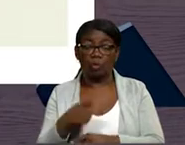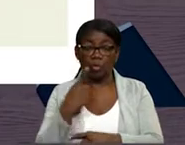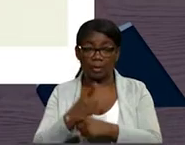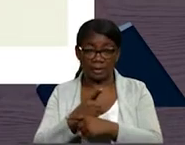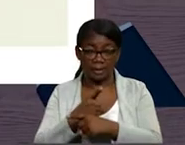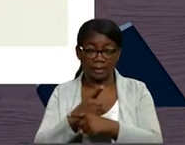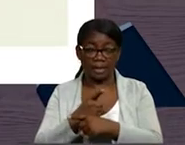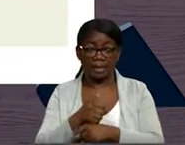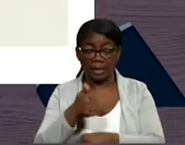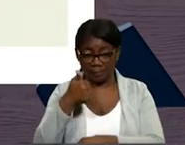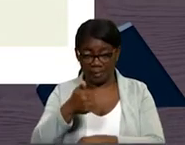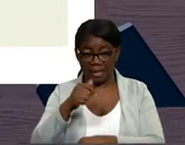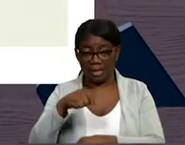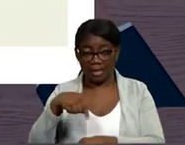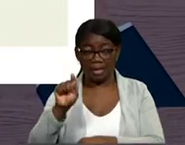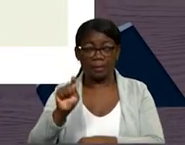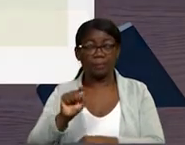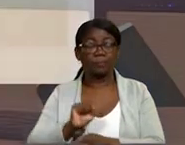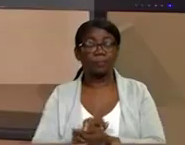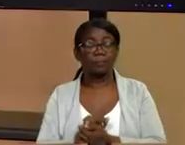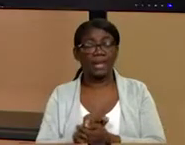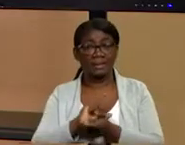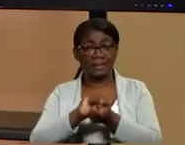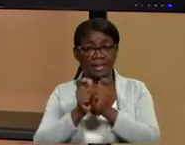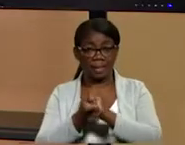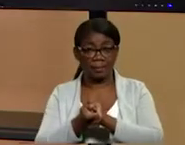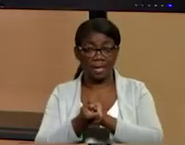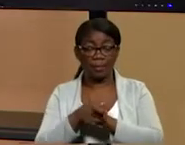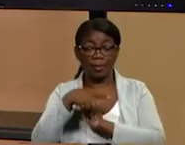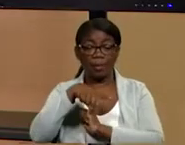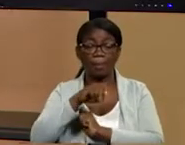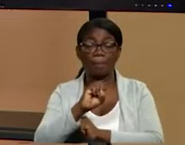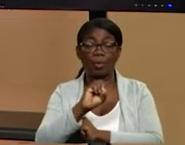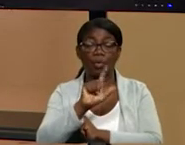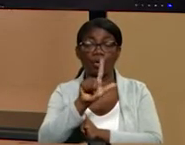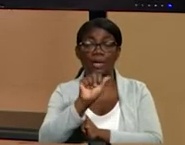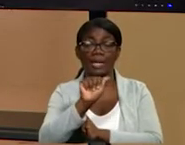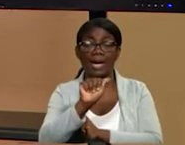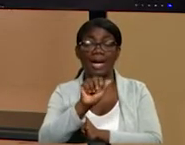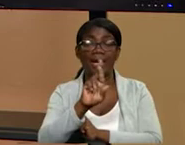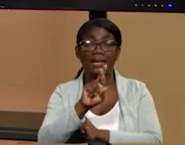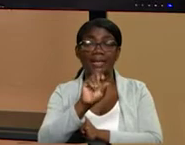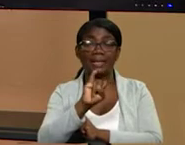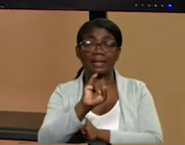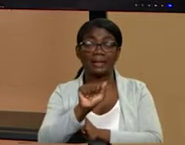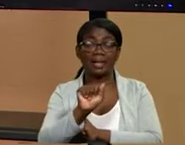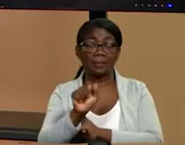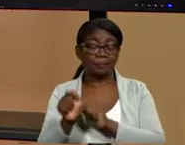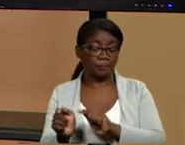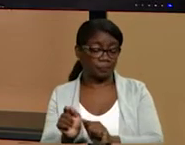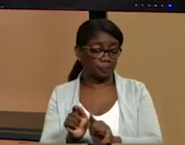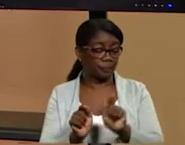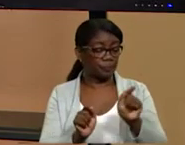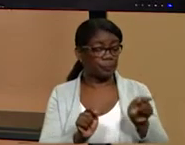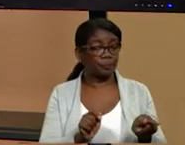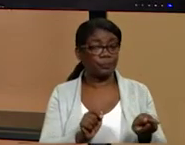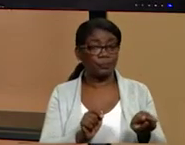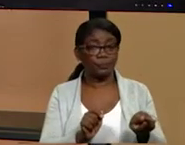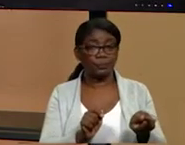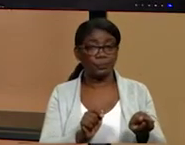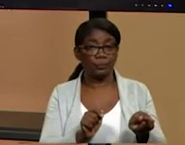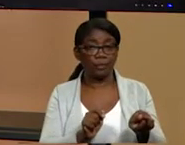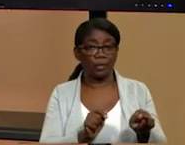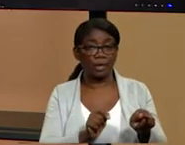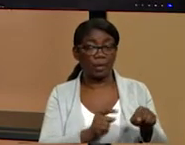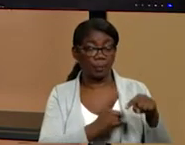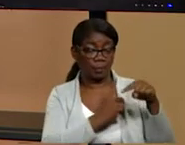correcta, ¿ok? Si cambiamos de polaridad el multímetro a el transistor y colocamos el terminal